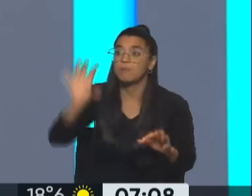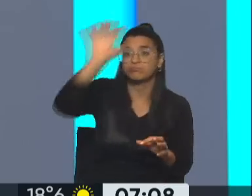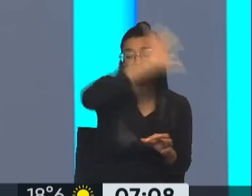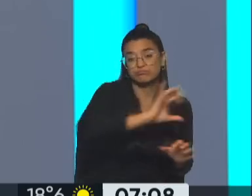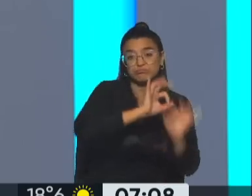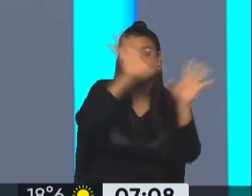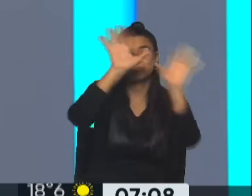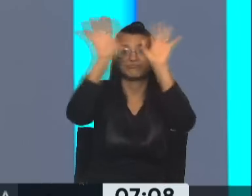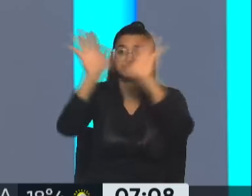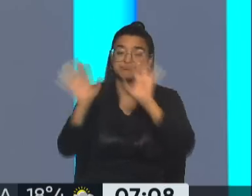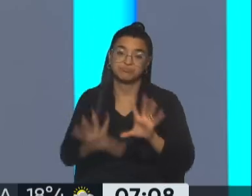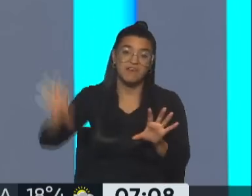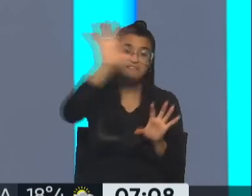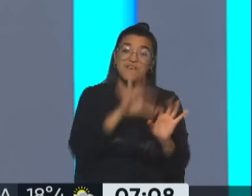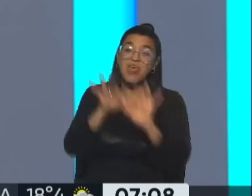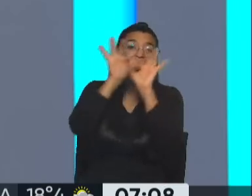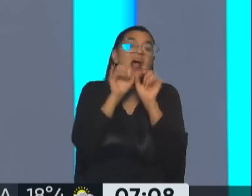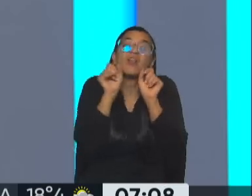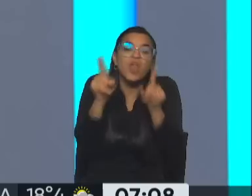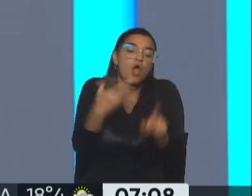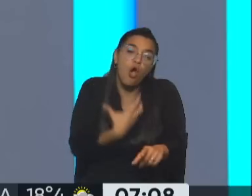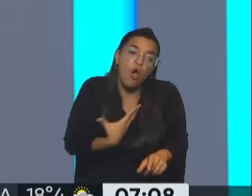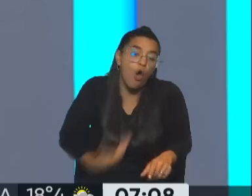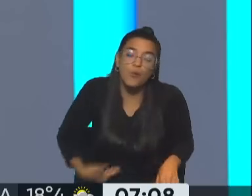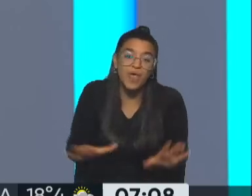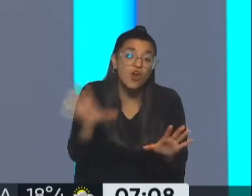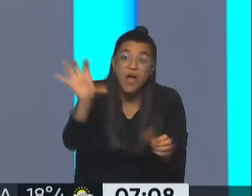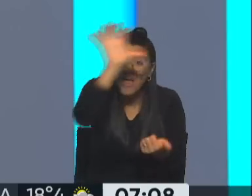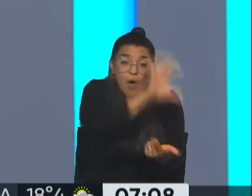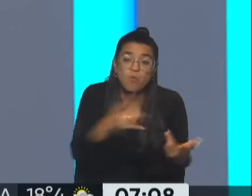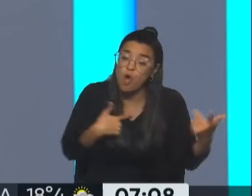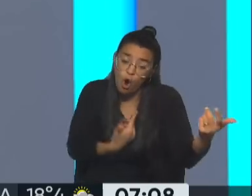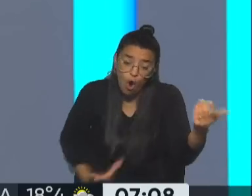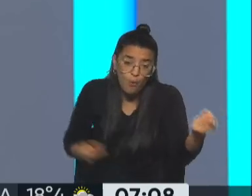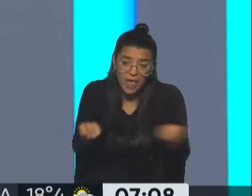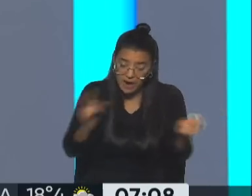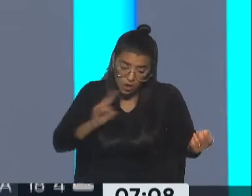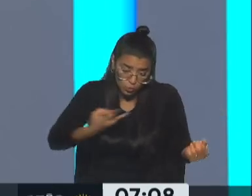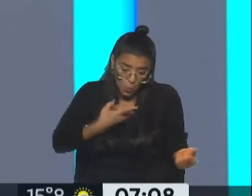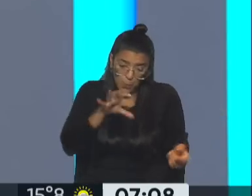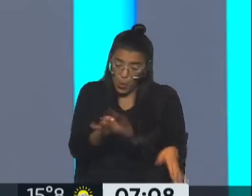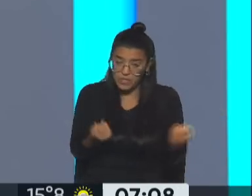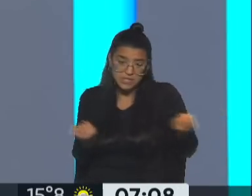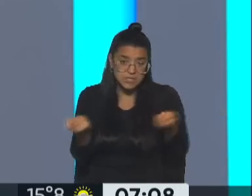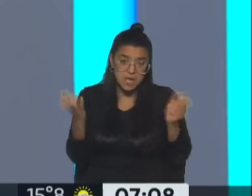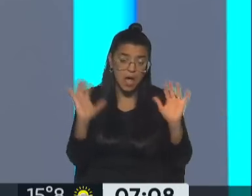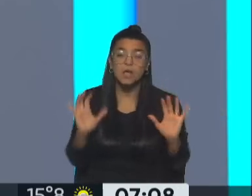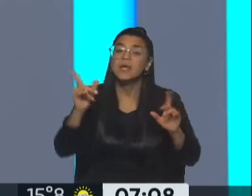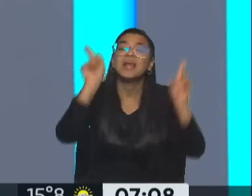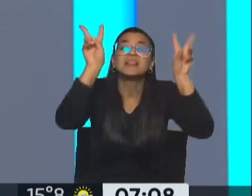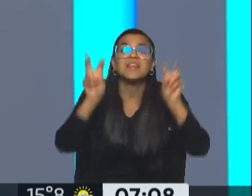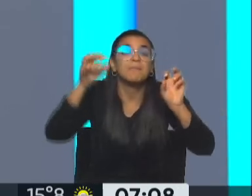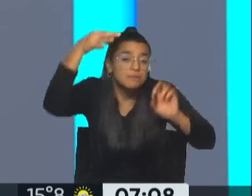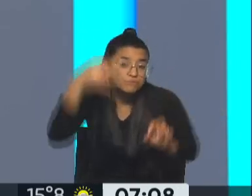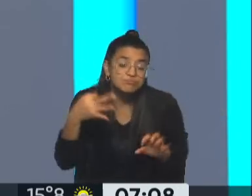y federal de gobierno. Cada provincia se gobierna a sí mismo en las cuestiones